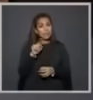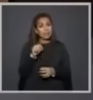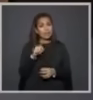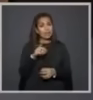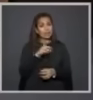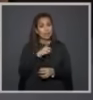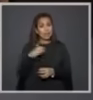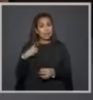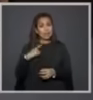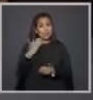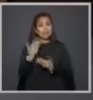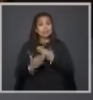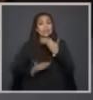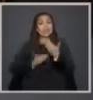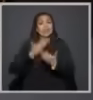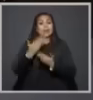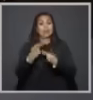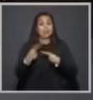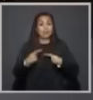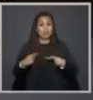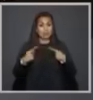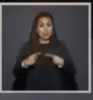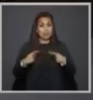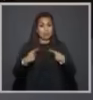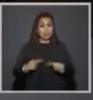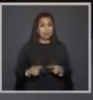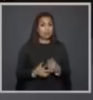cuando se pone al servicio de los demás.